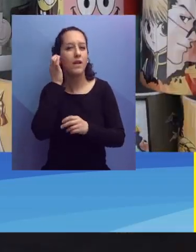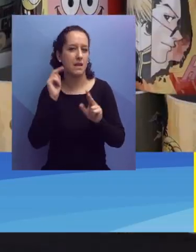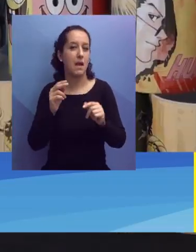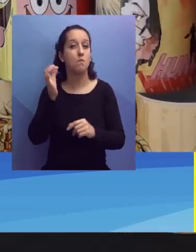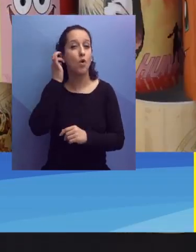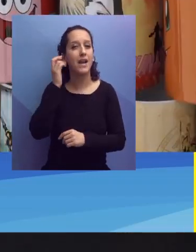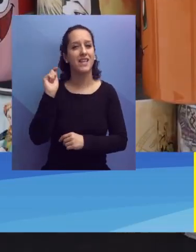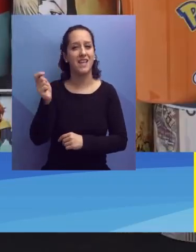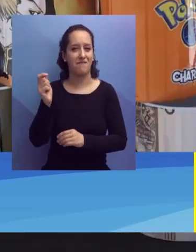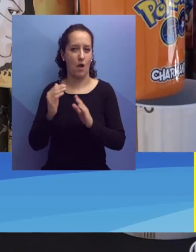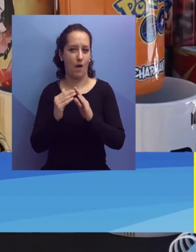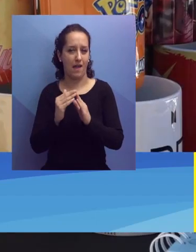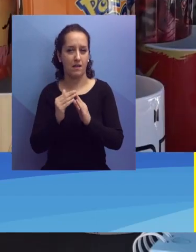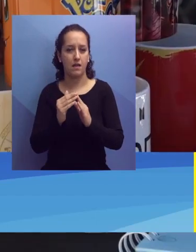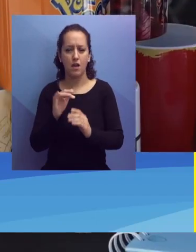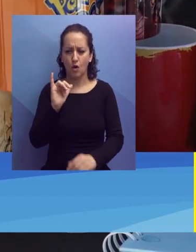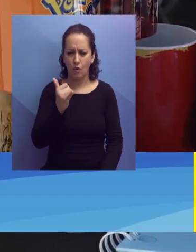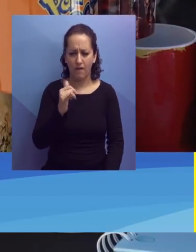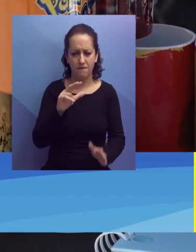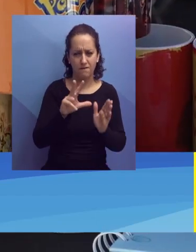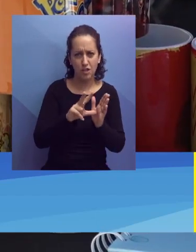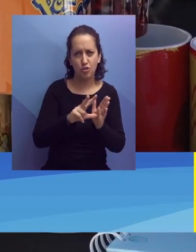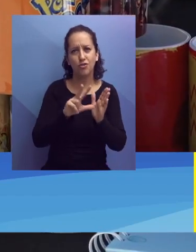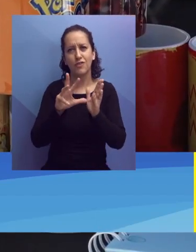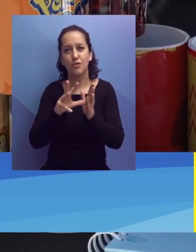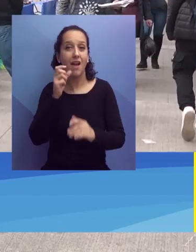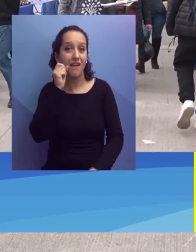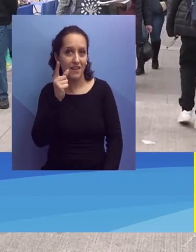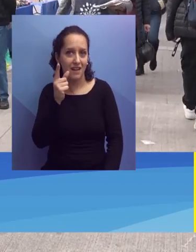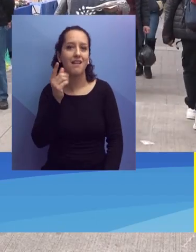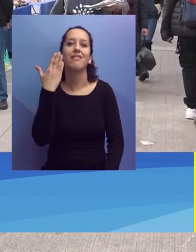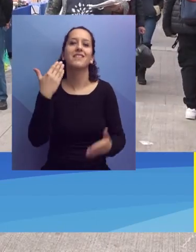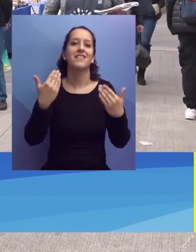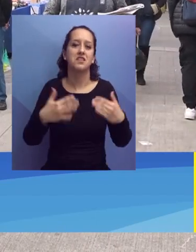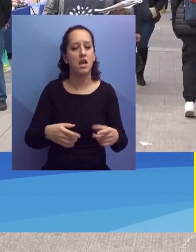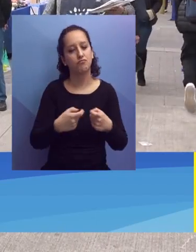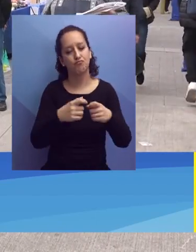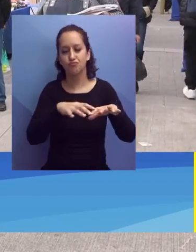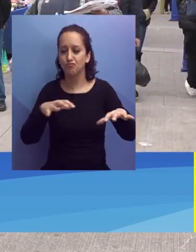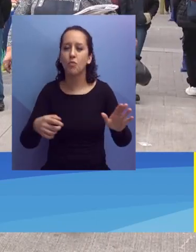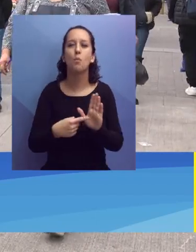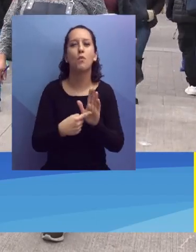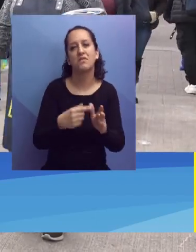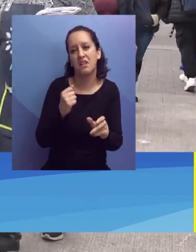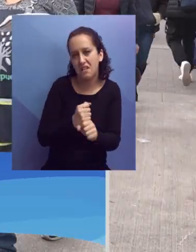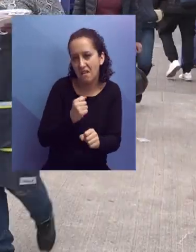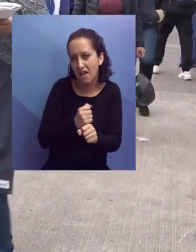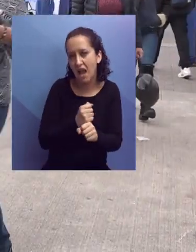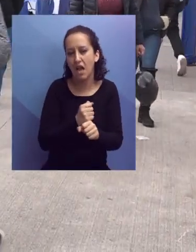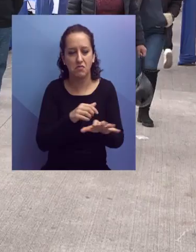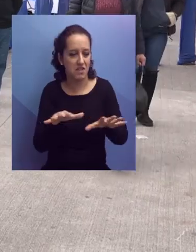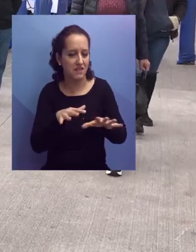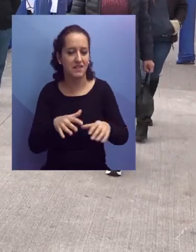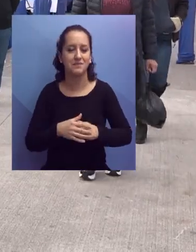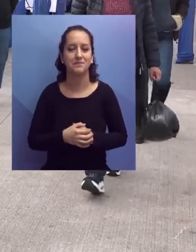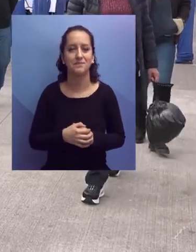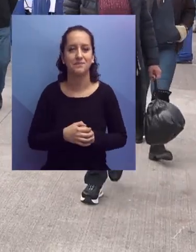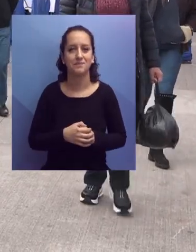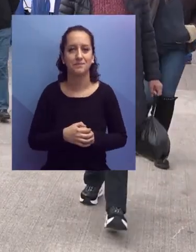fue de usuarias del programa Mujer Jefa de Hogar, quienes el jueves 28 y viernes 29 de abril mostraron sus trabajos y